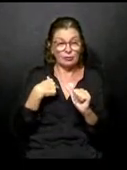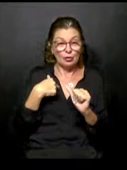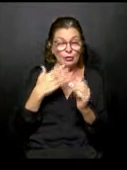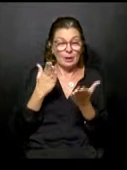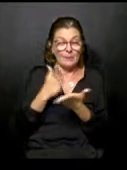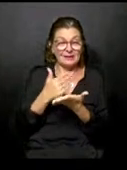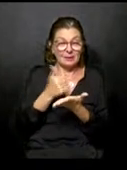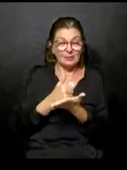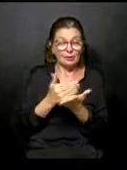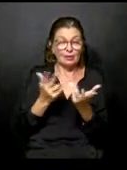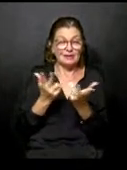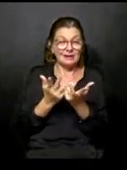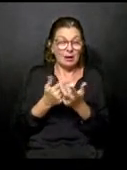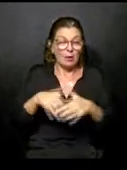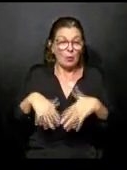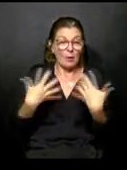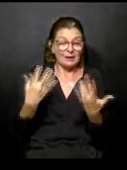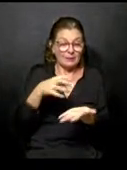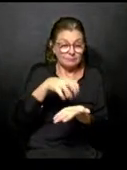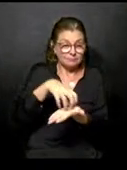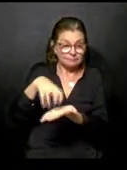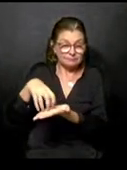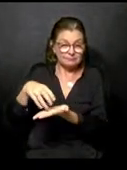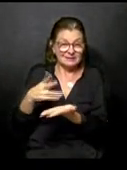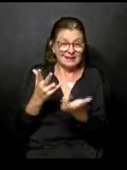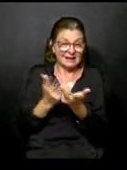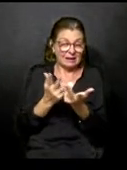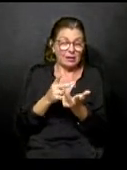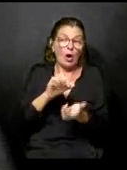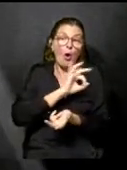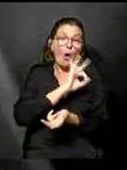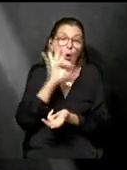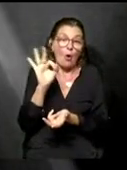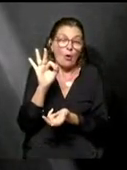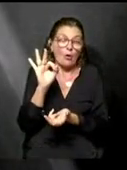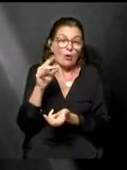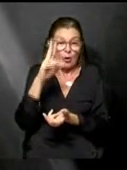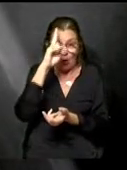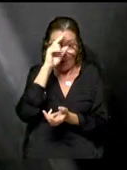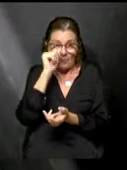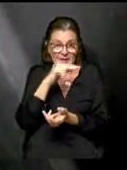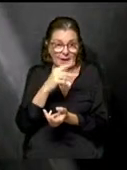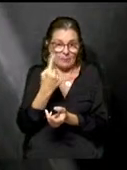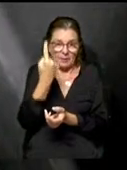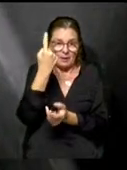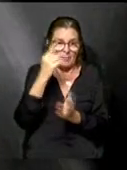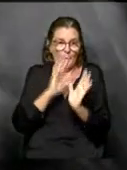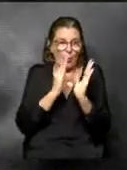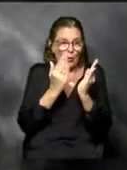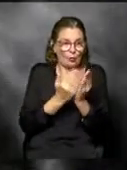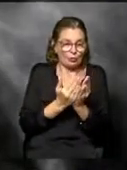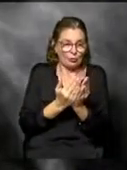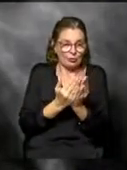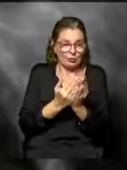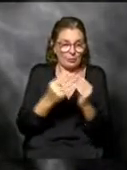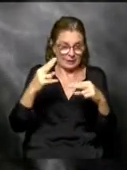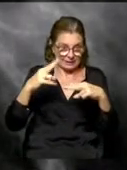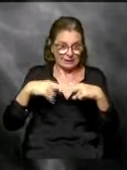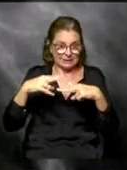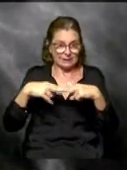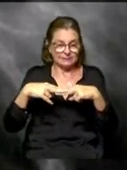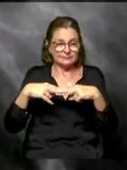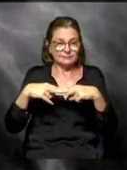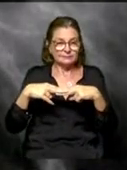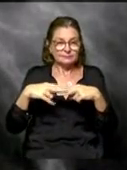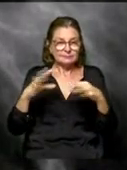lo puedes utilizar en cualquier pueblito de 33, o lo puedes utilizar en cualquier hospital de primer mundo, con un navegador web y una